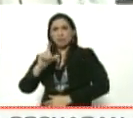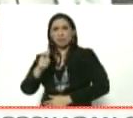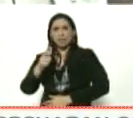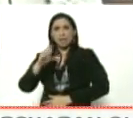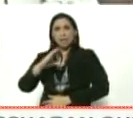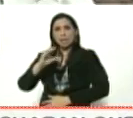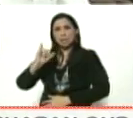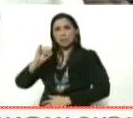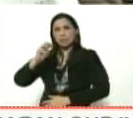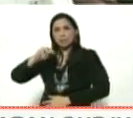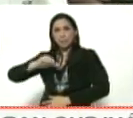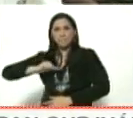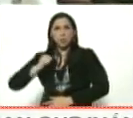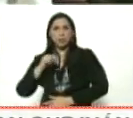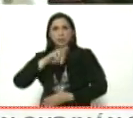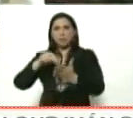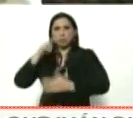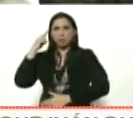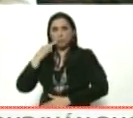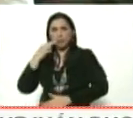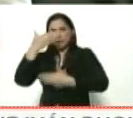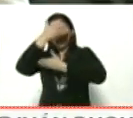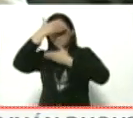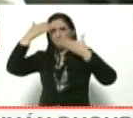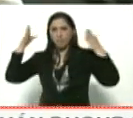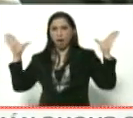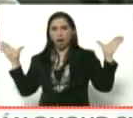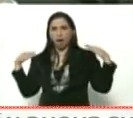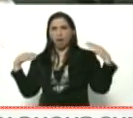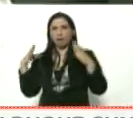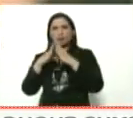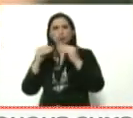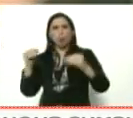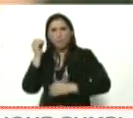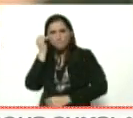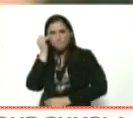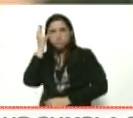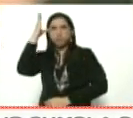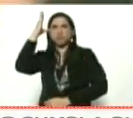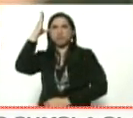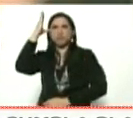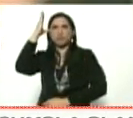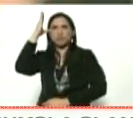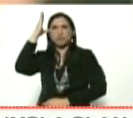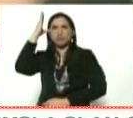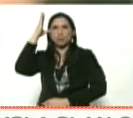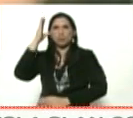Nacional Bolivariana, al FAE, y todas sus capacidades